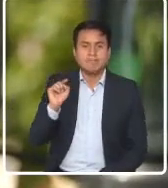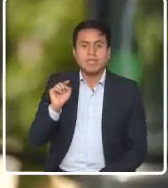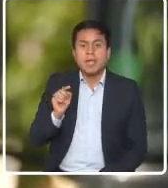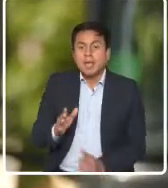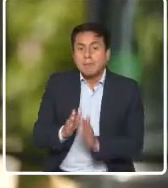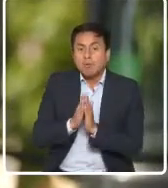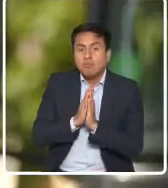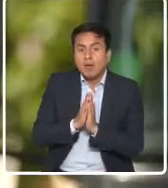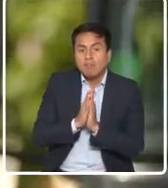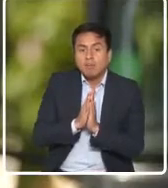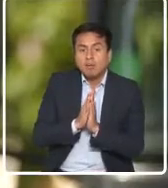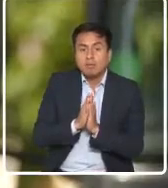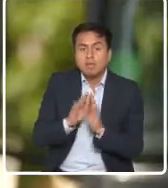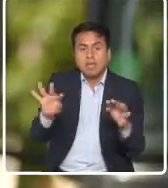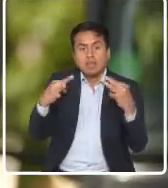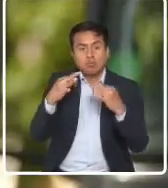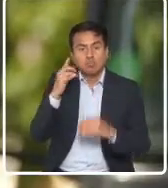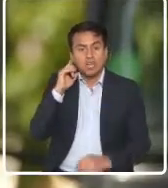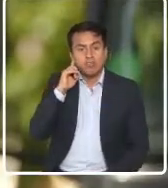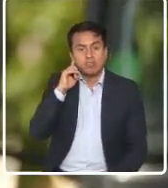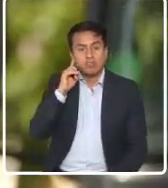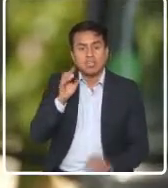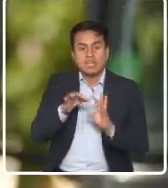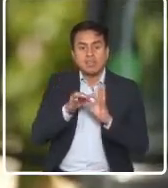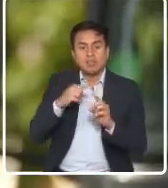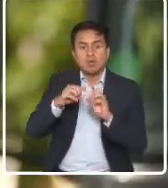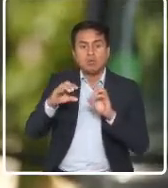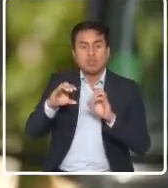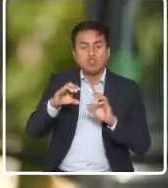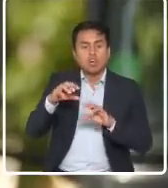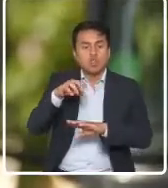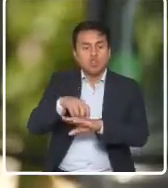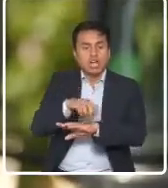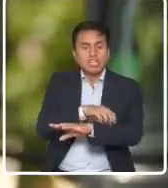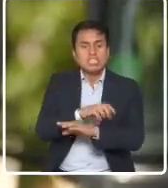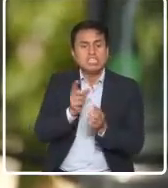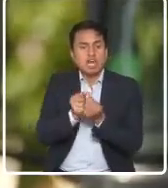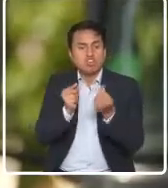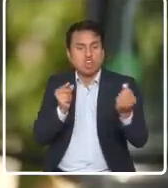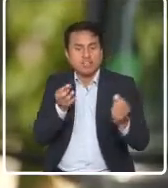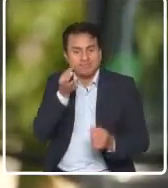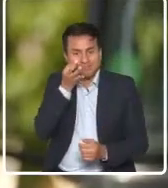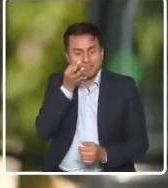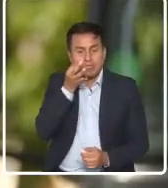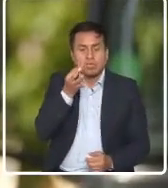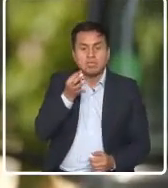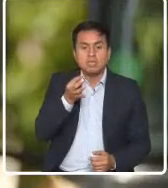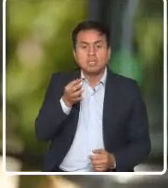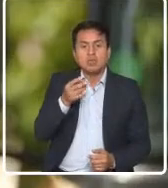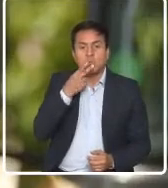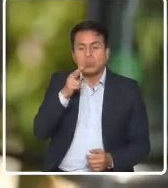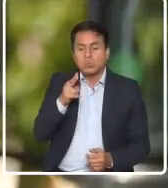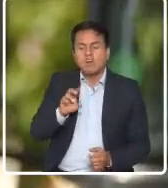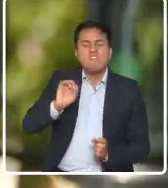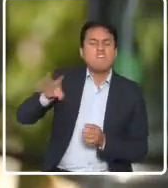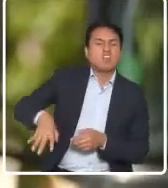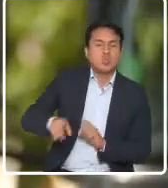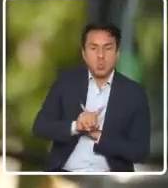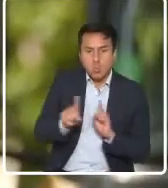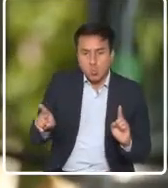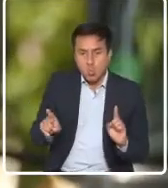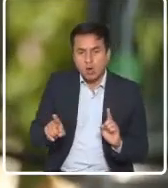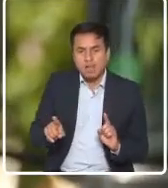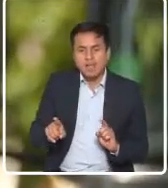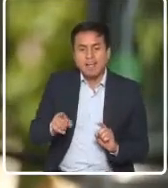Por favor, a quienes nos están escuchando, y gracias a la presencia de los medios regionales y nacionales, no boten colillas de cigarros, no